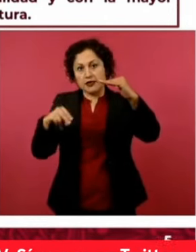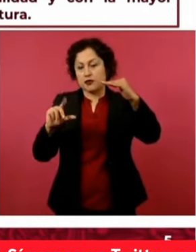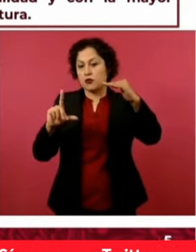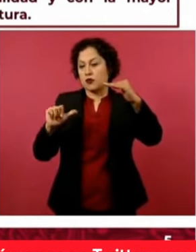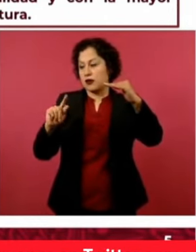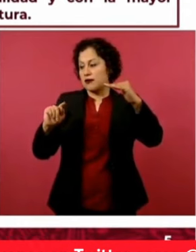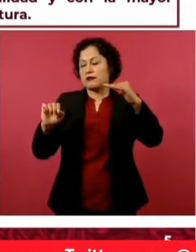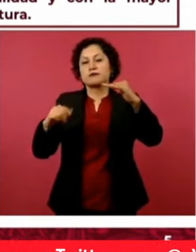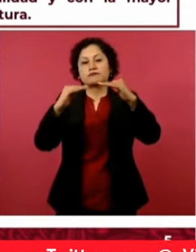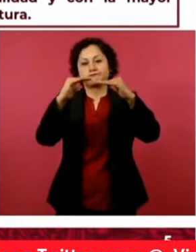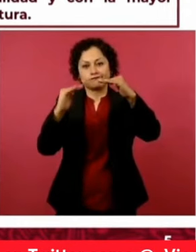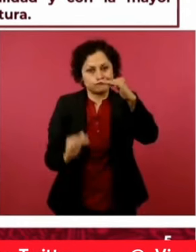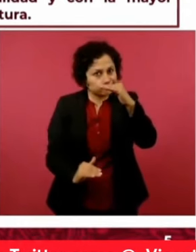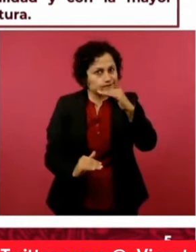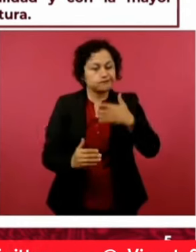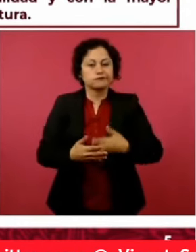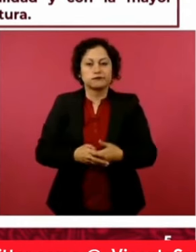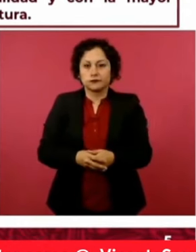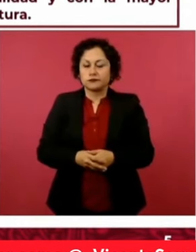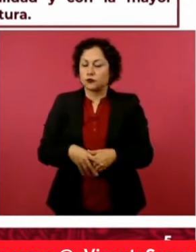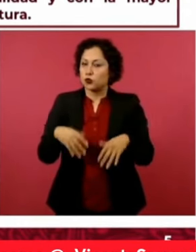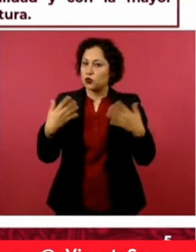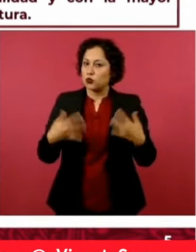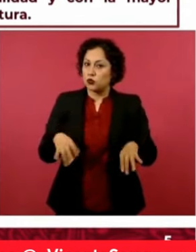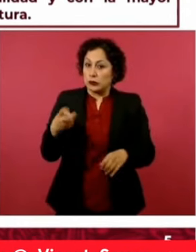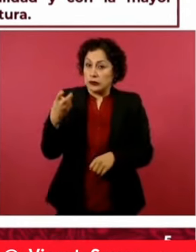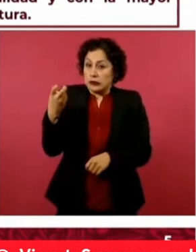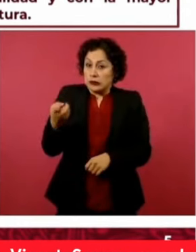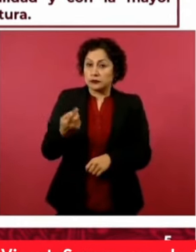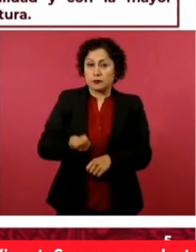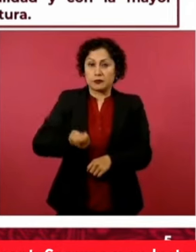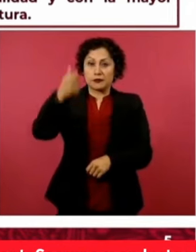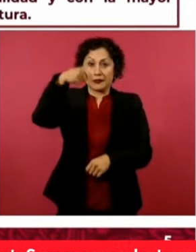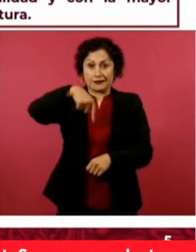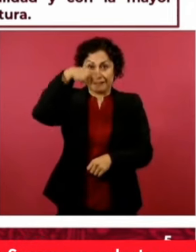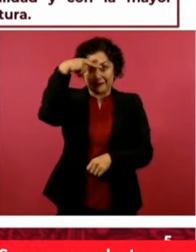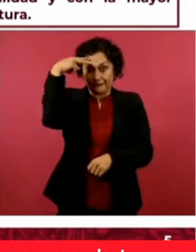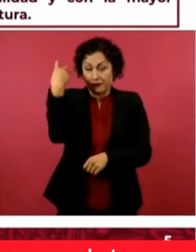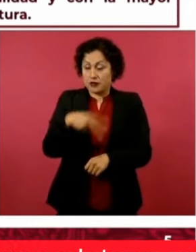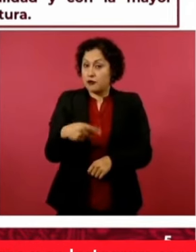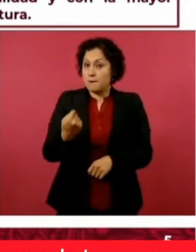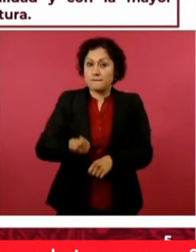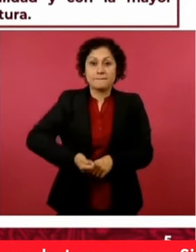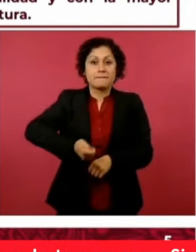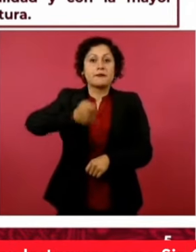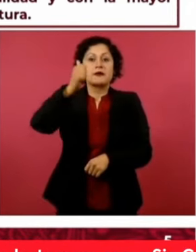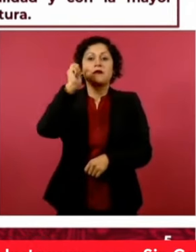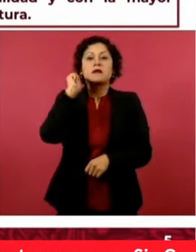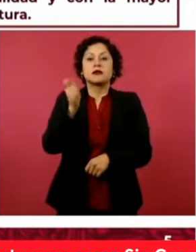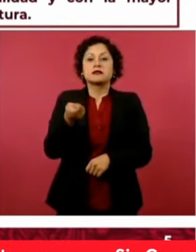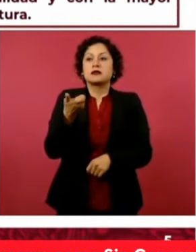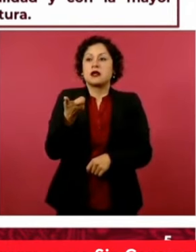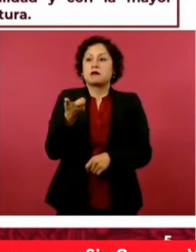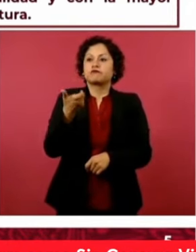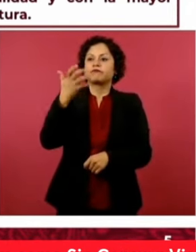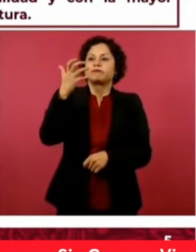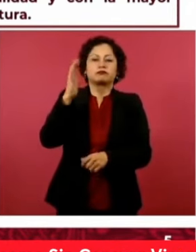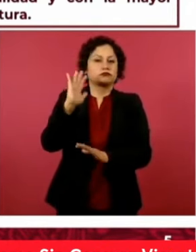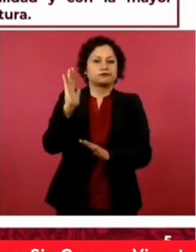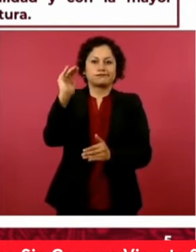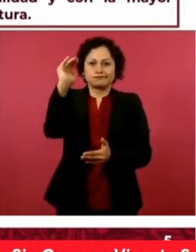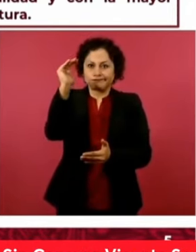de México. Esto es algo que se observa por primera vez en México, que los precios hayan reducido y, además, de esta forma